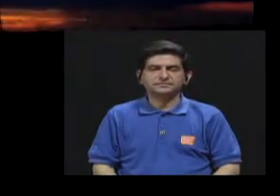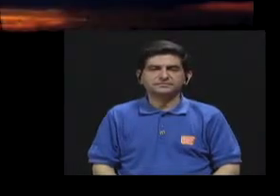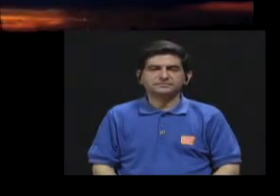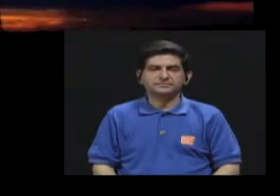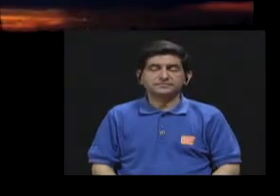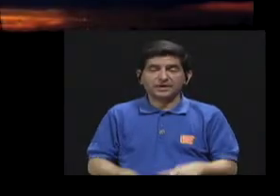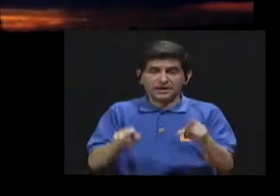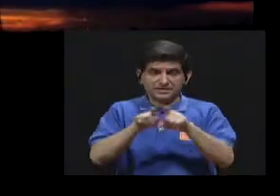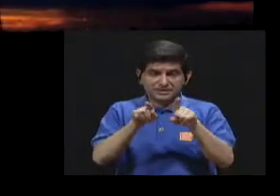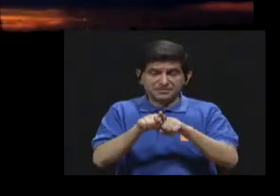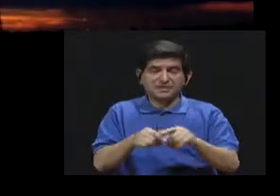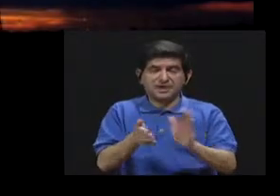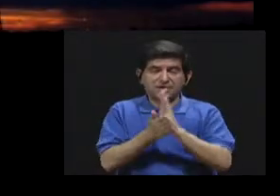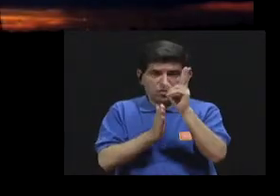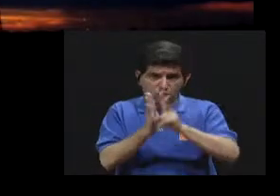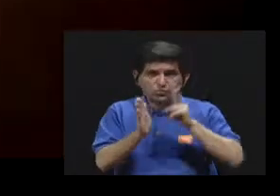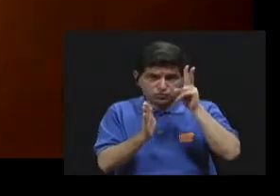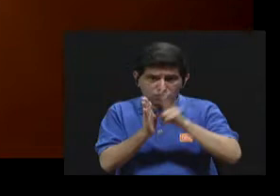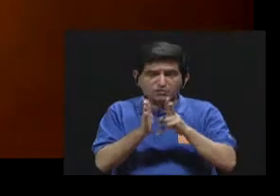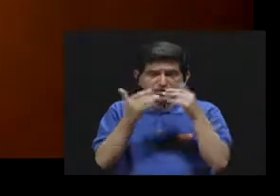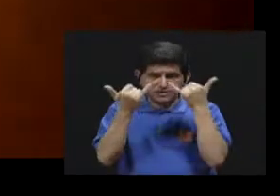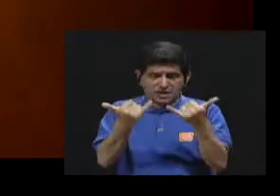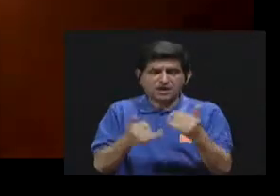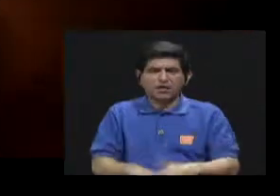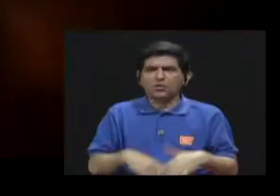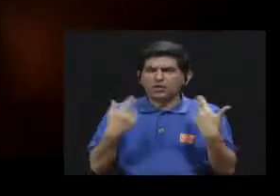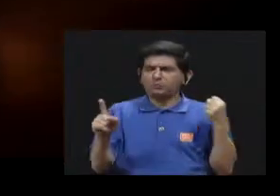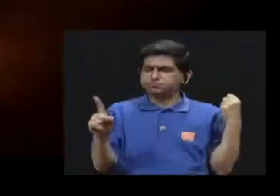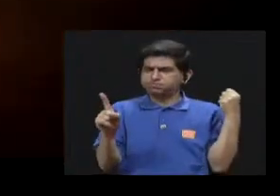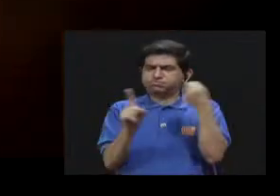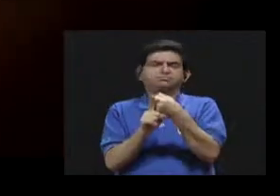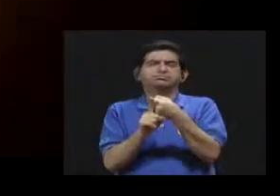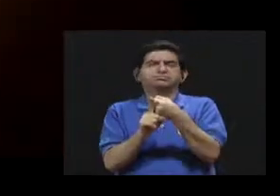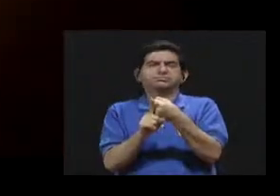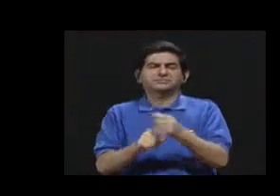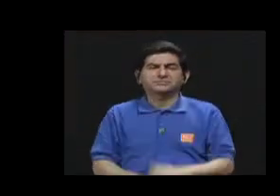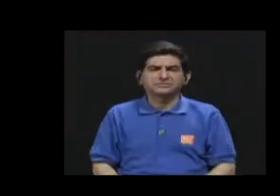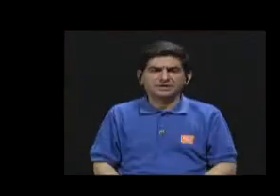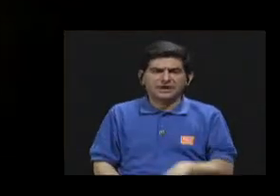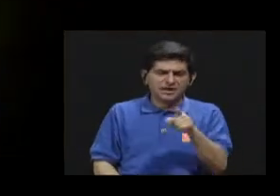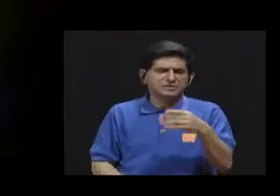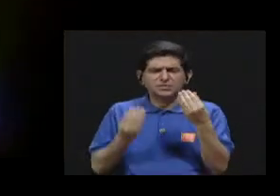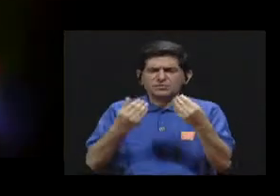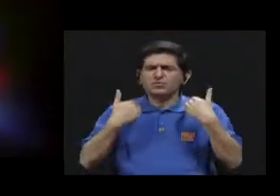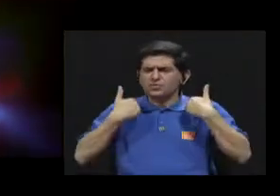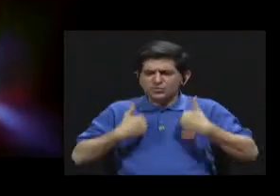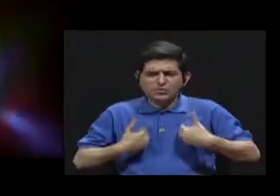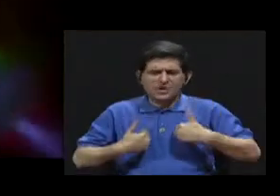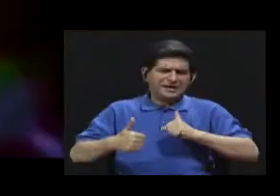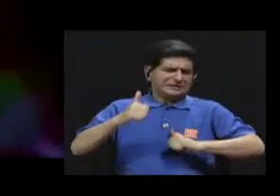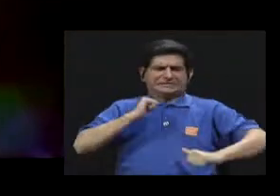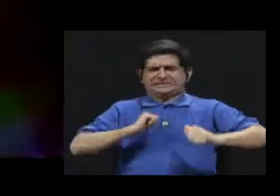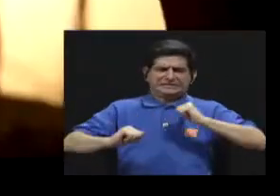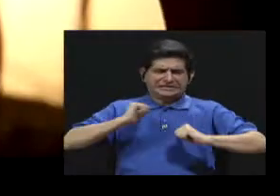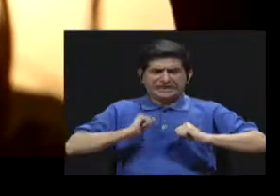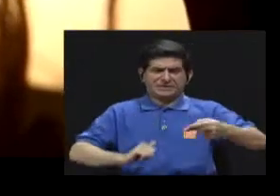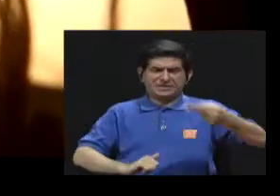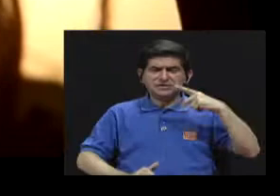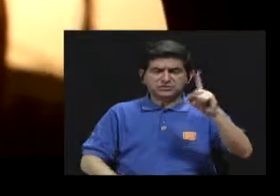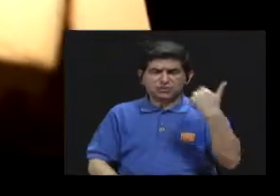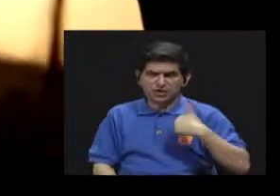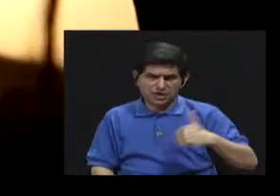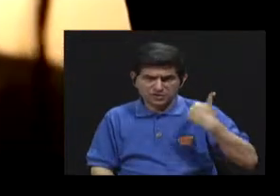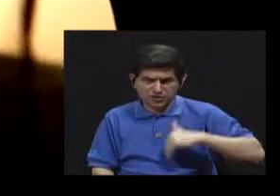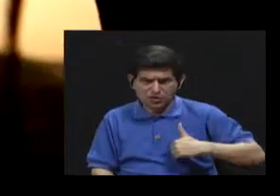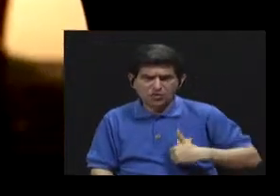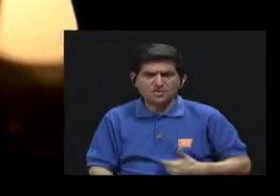Los años del fierro son un documental de mucho impacto, tremendamente humano y dramático, de la historia de un